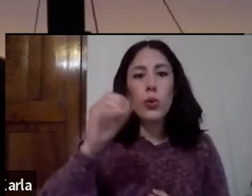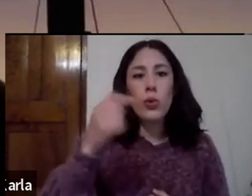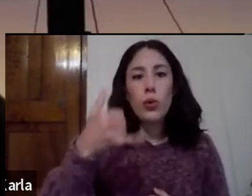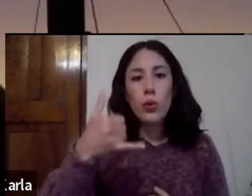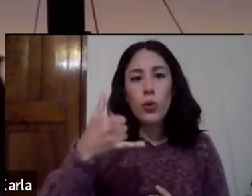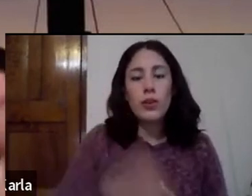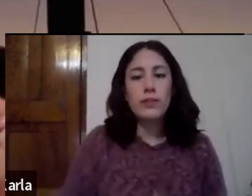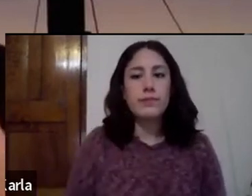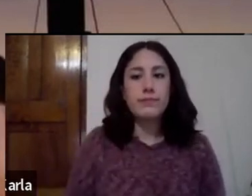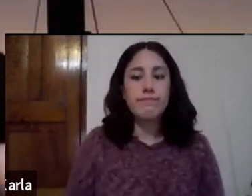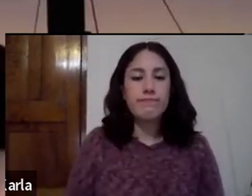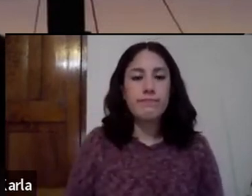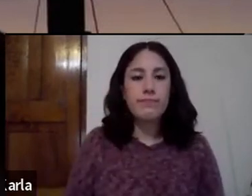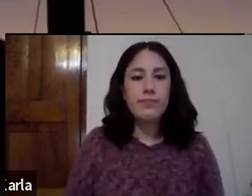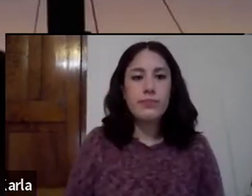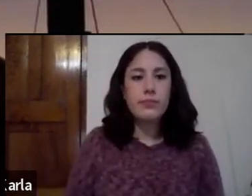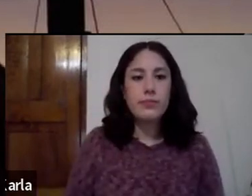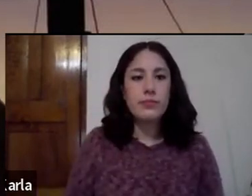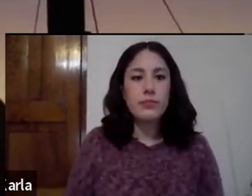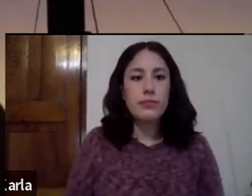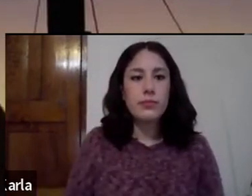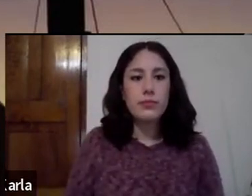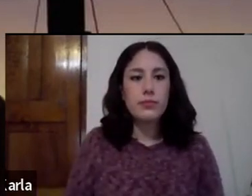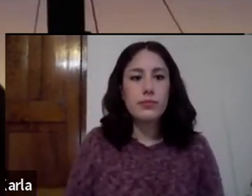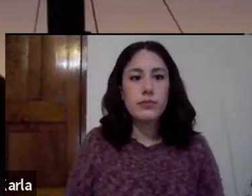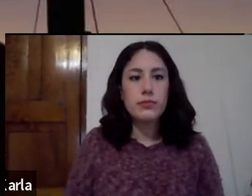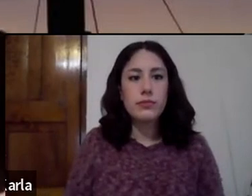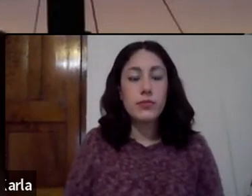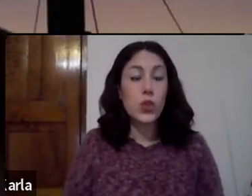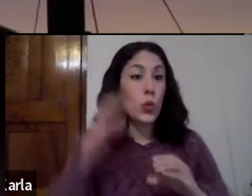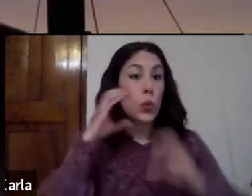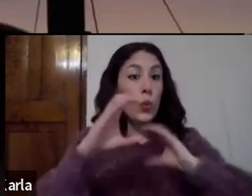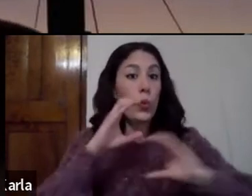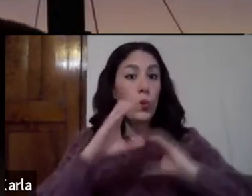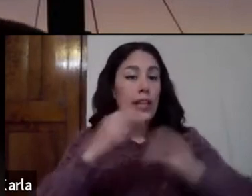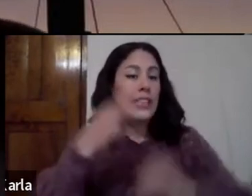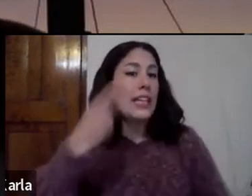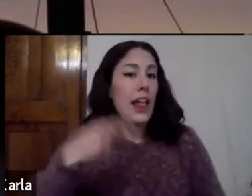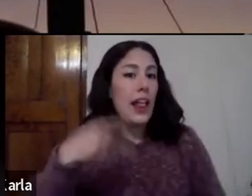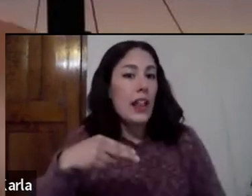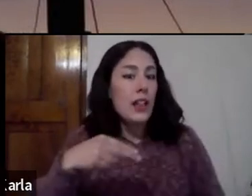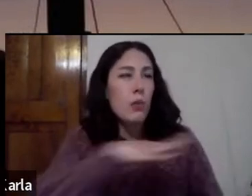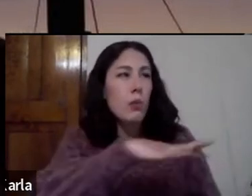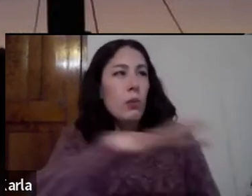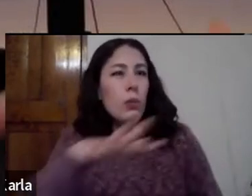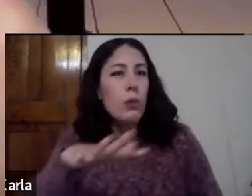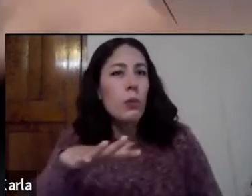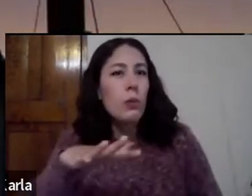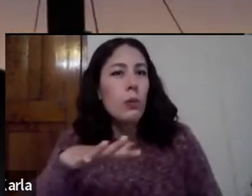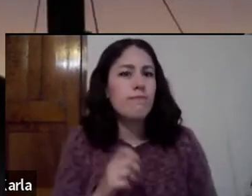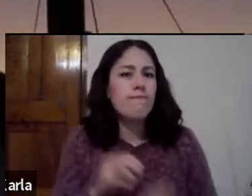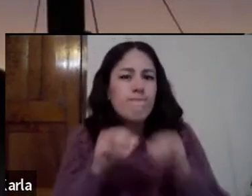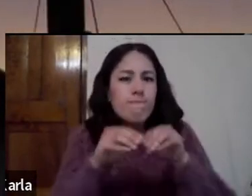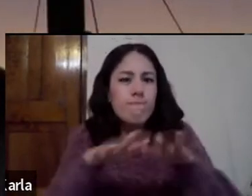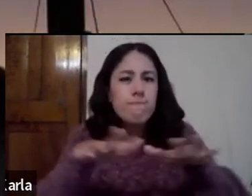Y comunicar el nombre de alguien, hermanos y hermanas, es comunicar quiénes somos